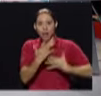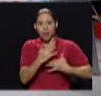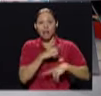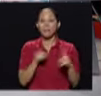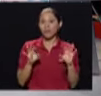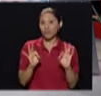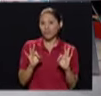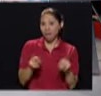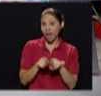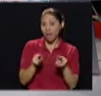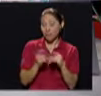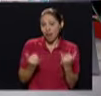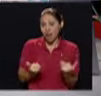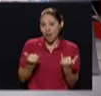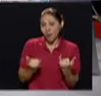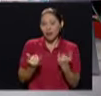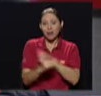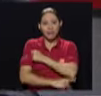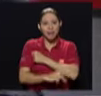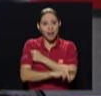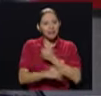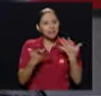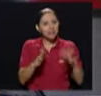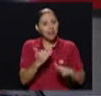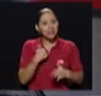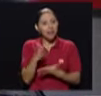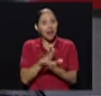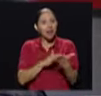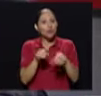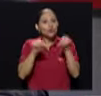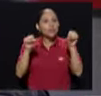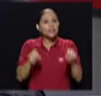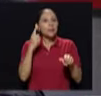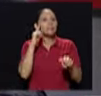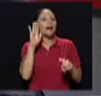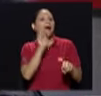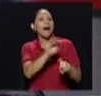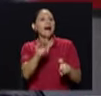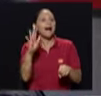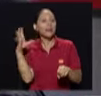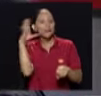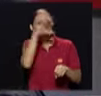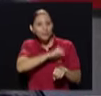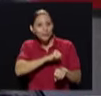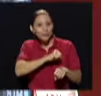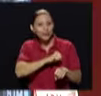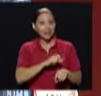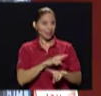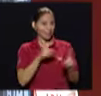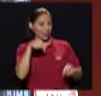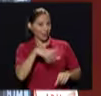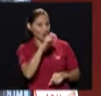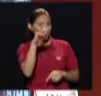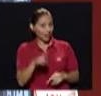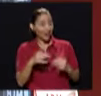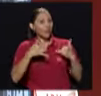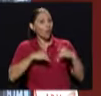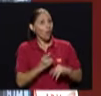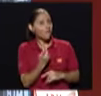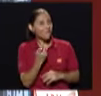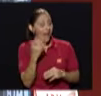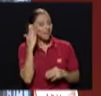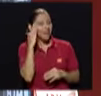por dicha también, ahora los países ya tienen algunos sistemas de alertas de tsunamis. Sí, pero aquí en Costa Rica a me parece que todavía tenemos que